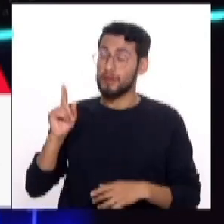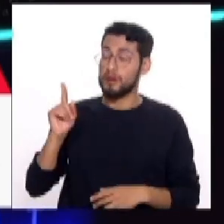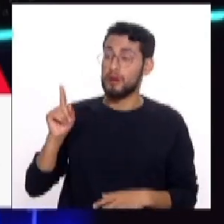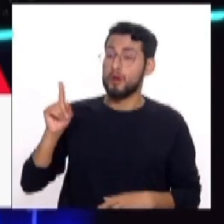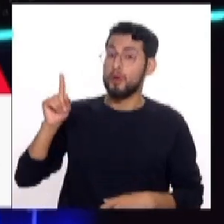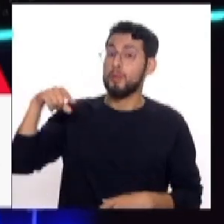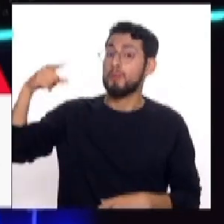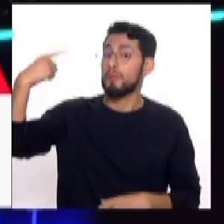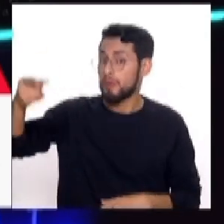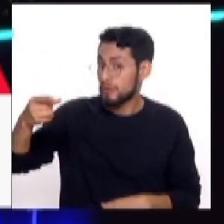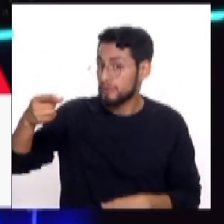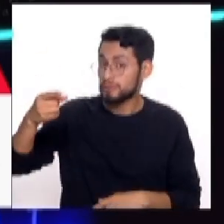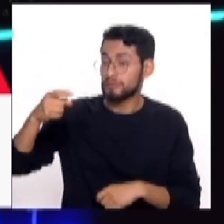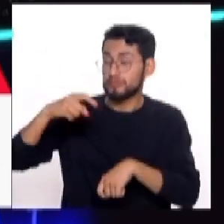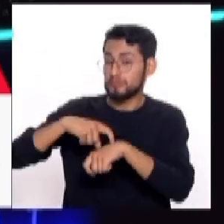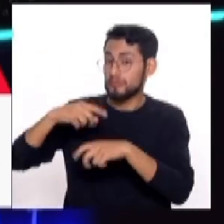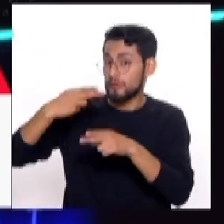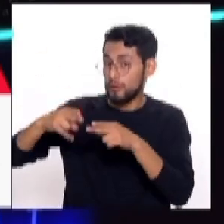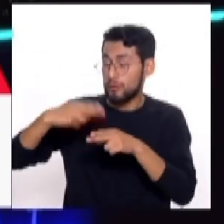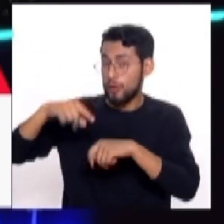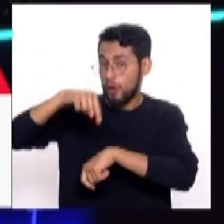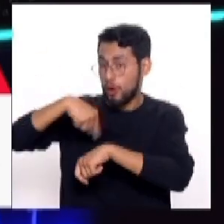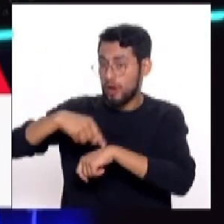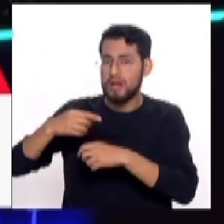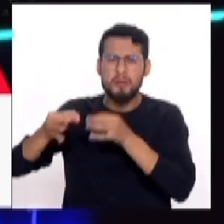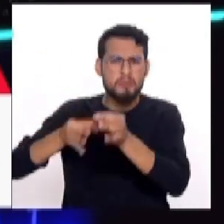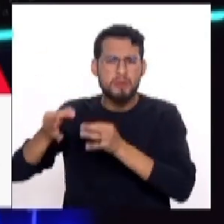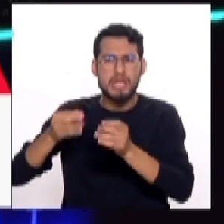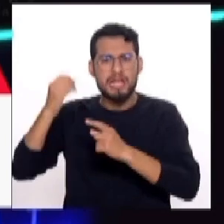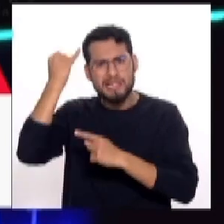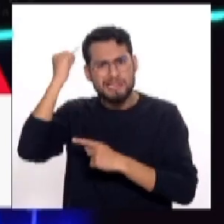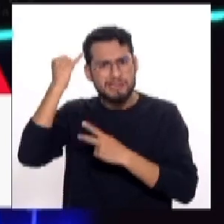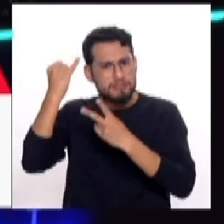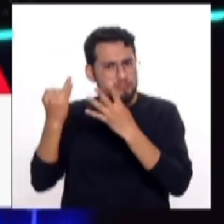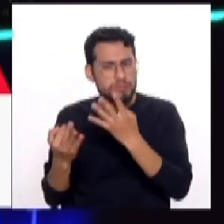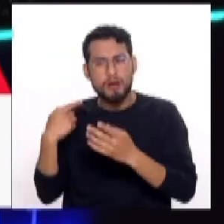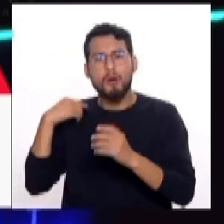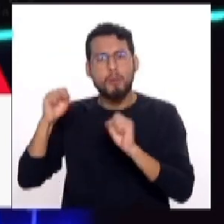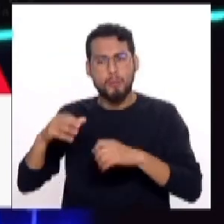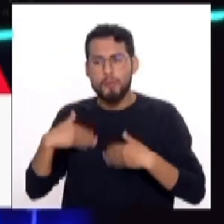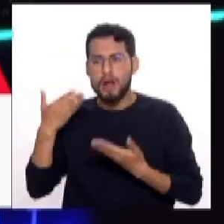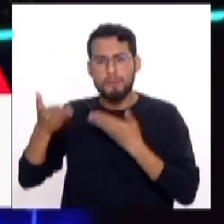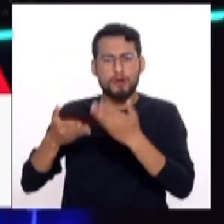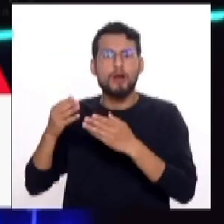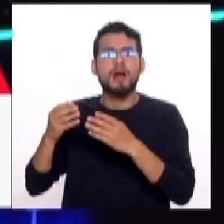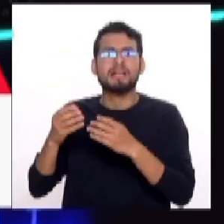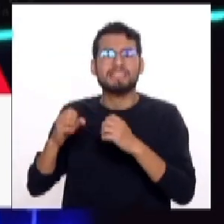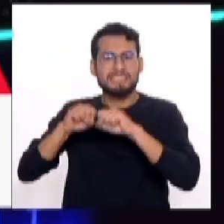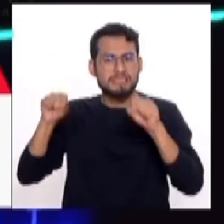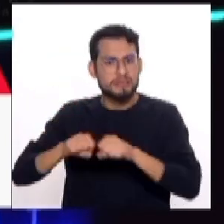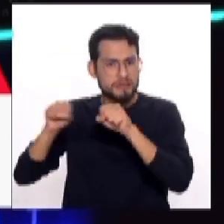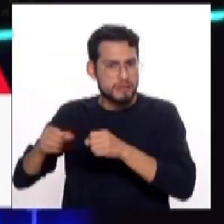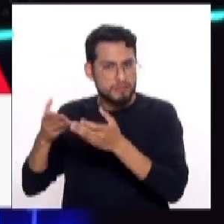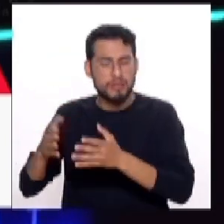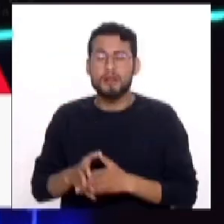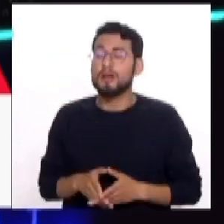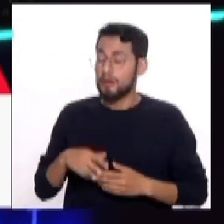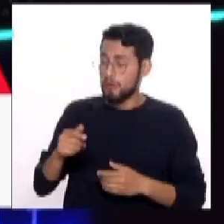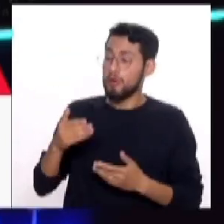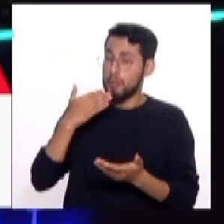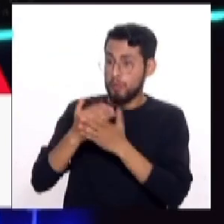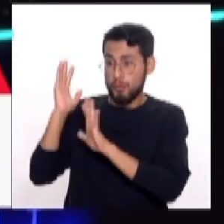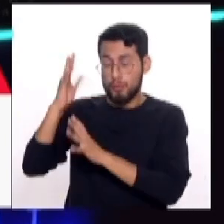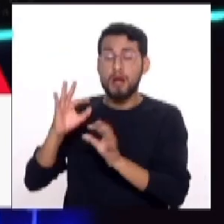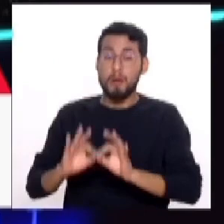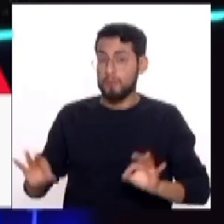próximos en las próximas horas vamos a estar hablando de Estas ideas y Cómo podemos consolidar estas plataformas esos mensajes También serán muy